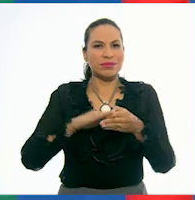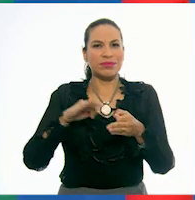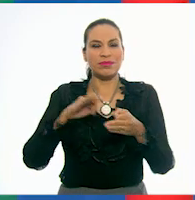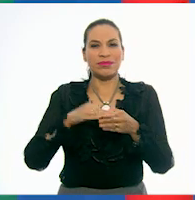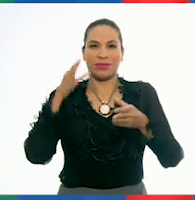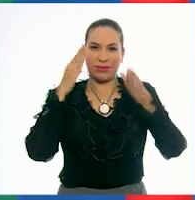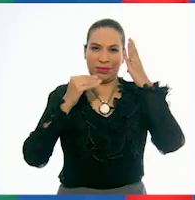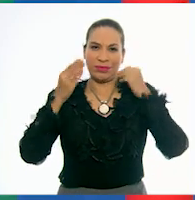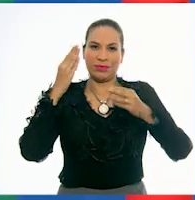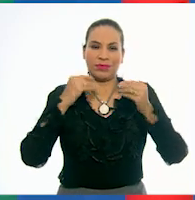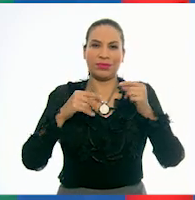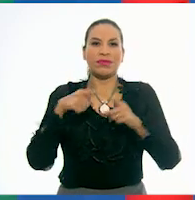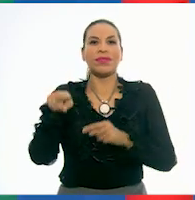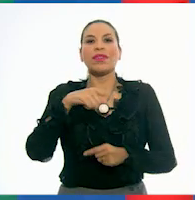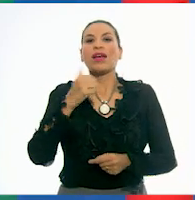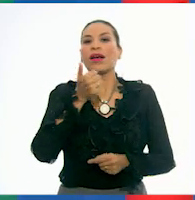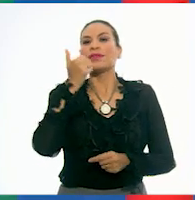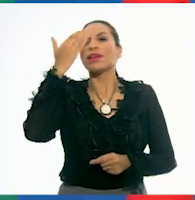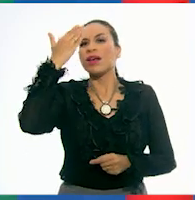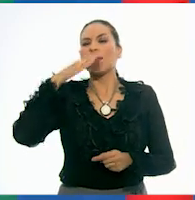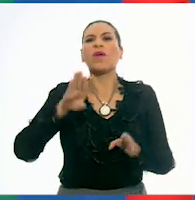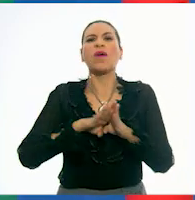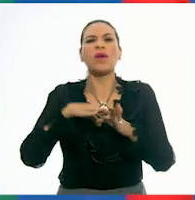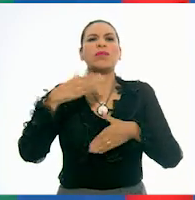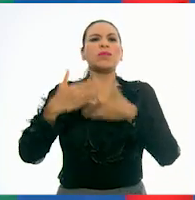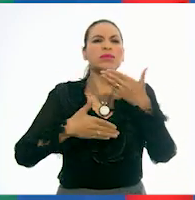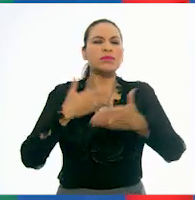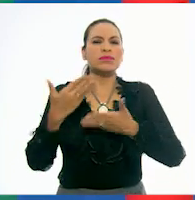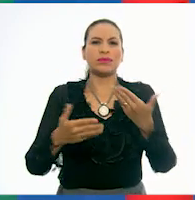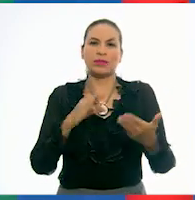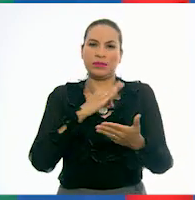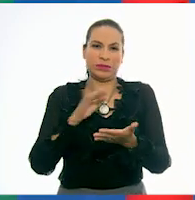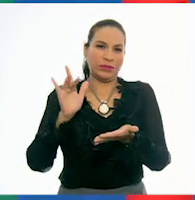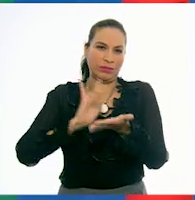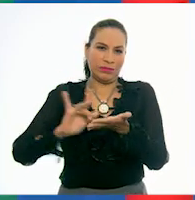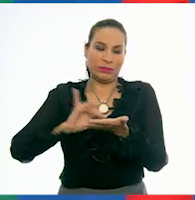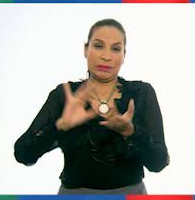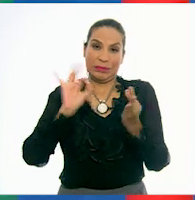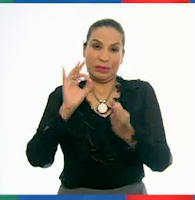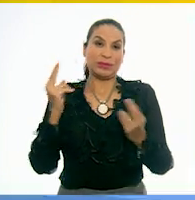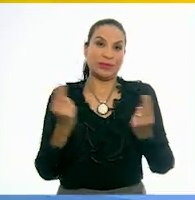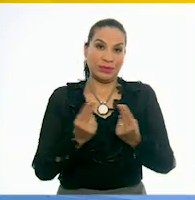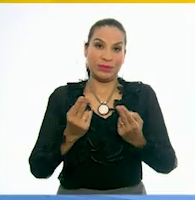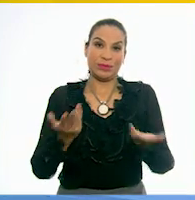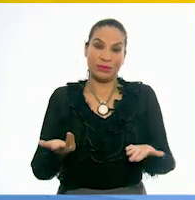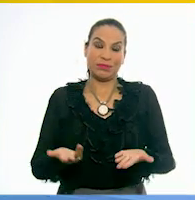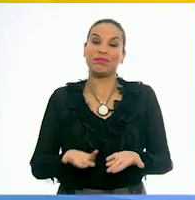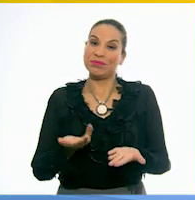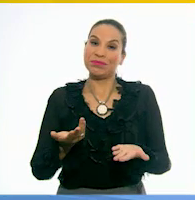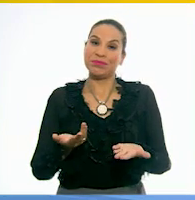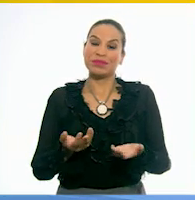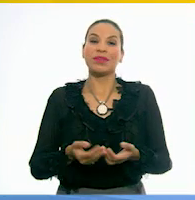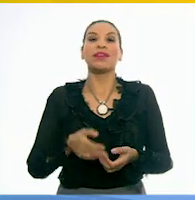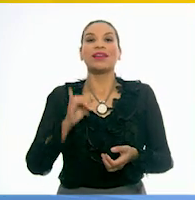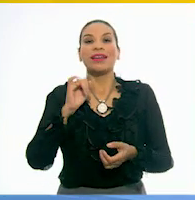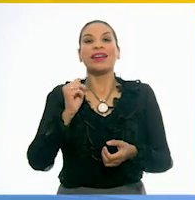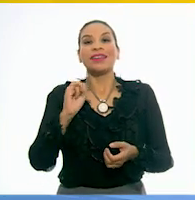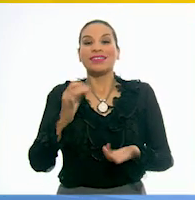los aprendizajes de los alumnos para saber cómo van y poderlos apoyar si lo necesitan. Así es,